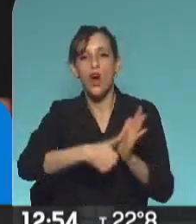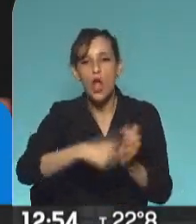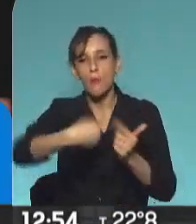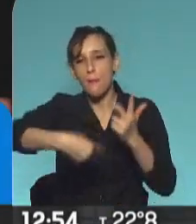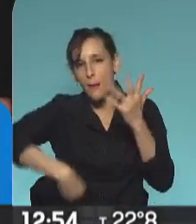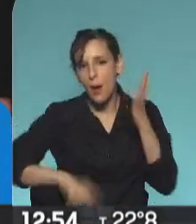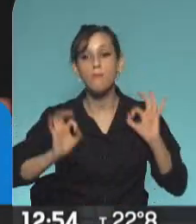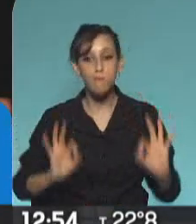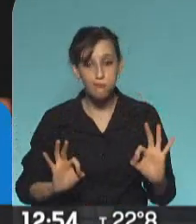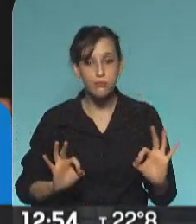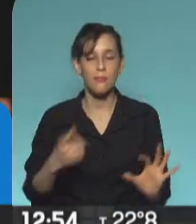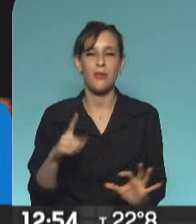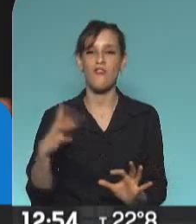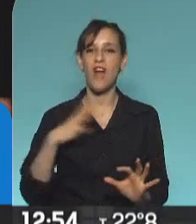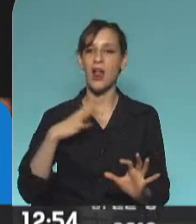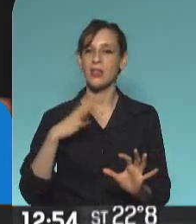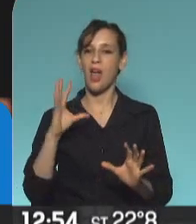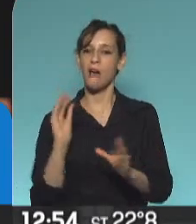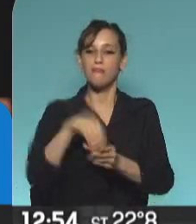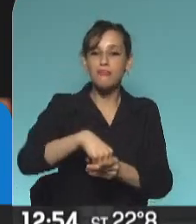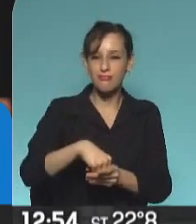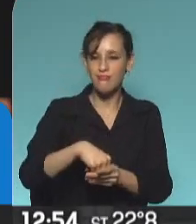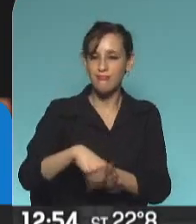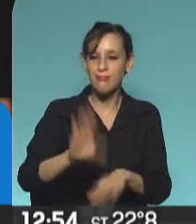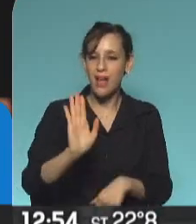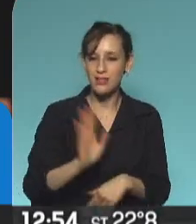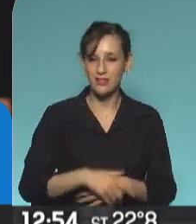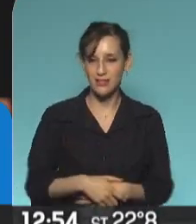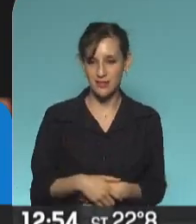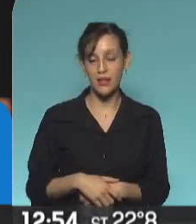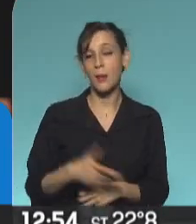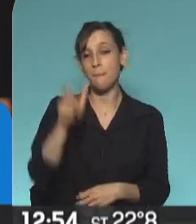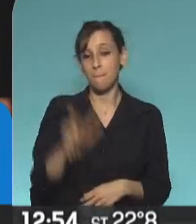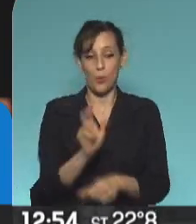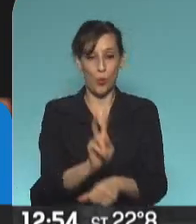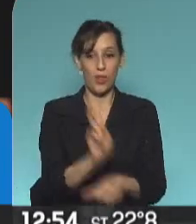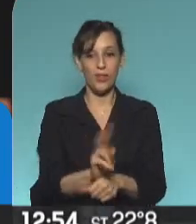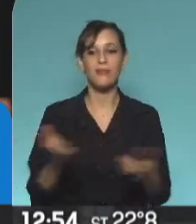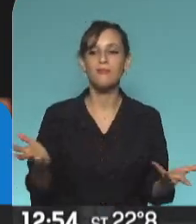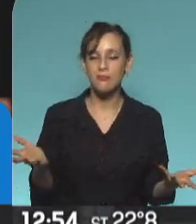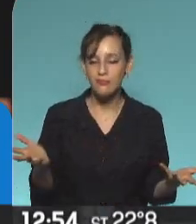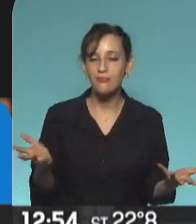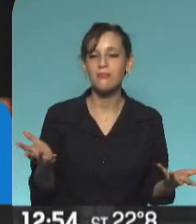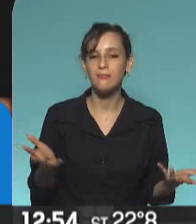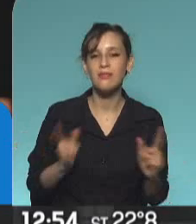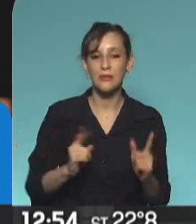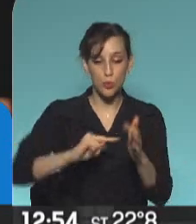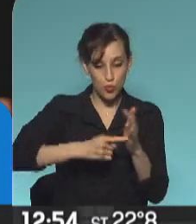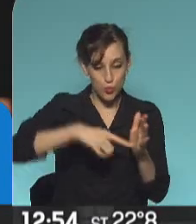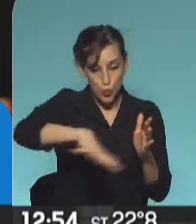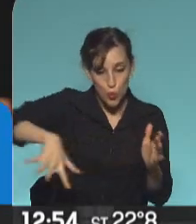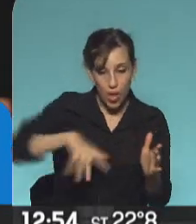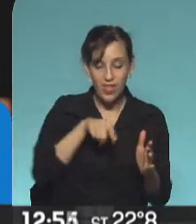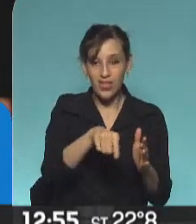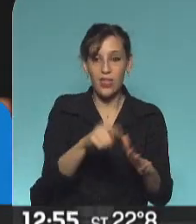que haber intervenido otros que los hay y que muchas veces no los conocen nos sacan de esa ciudad que estaba realmente en